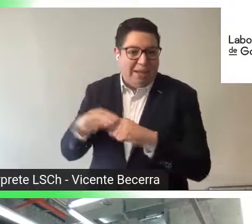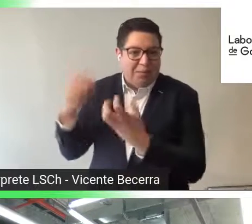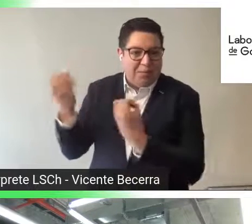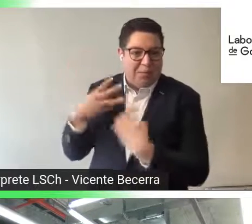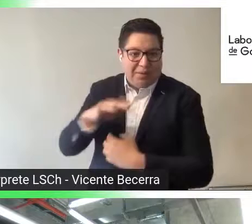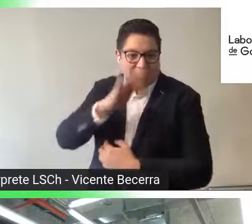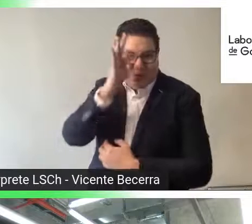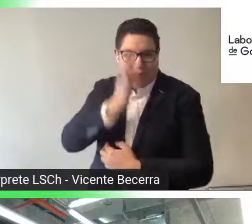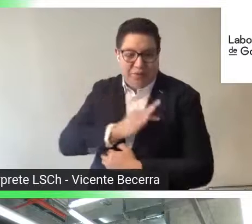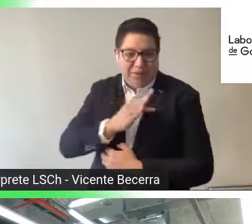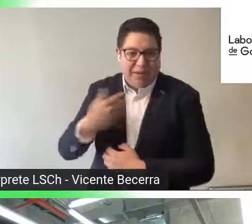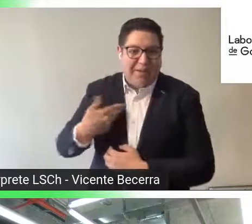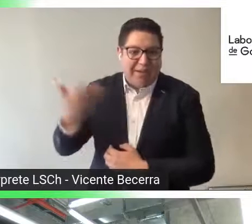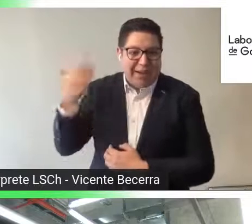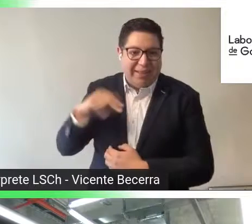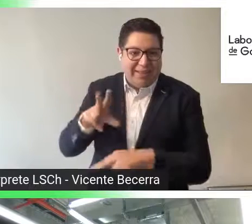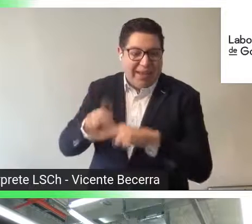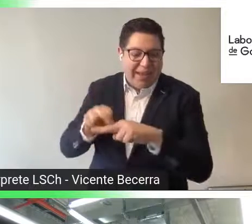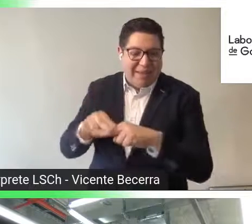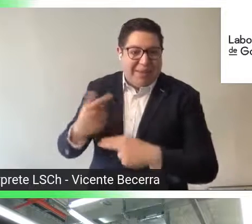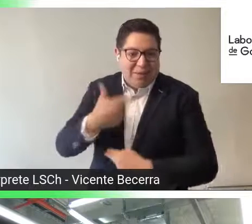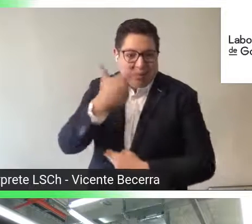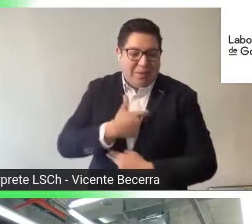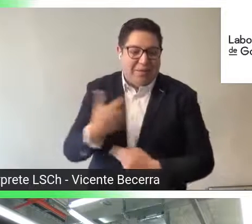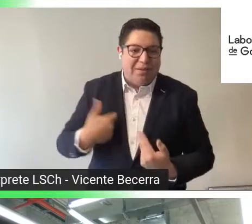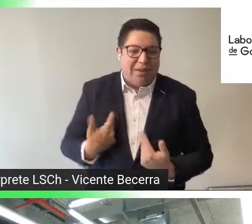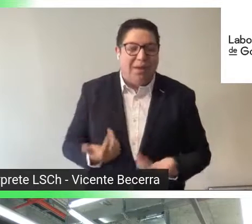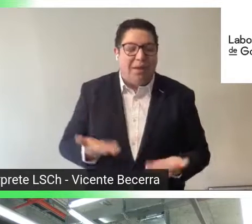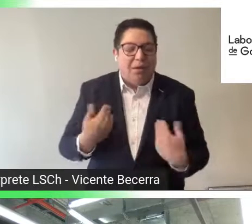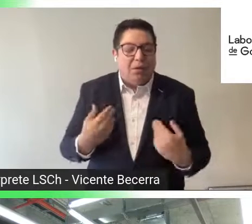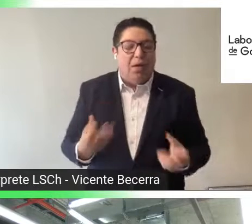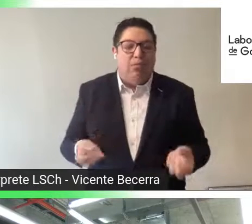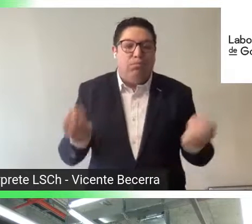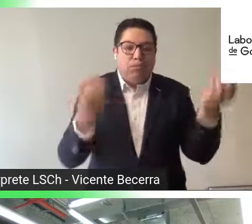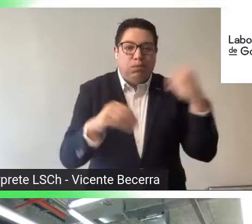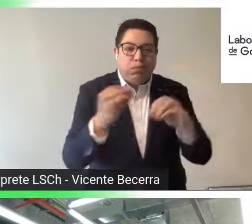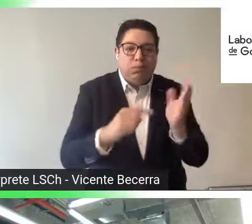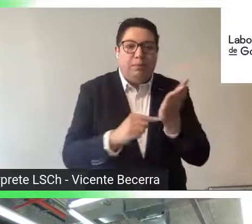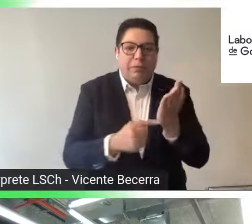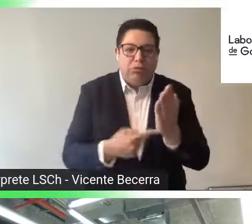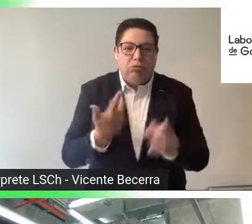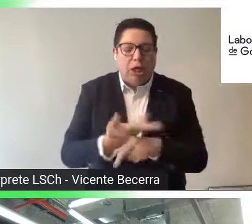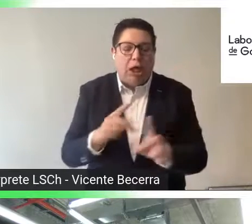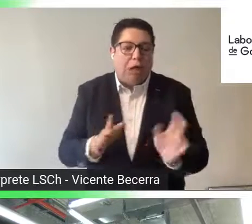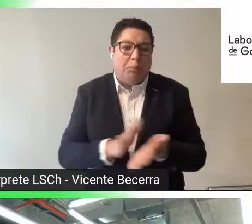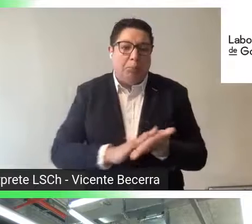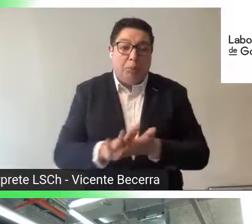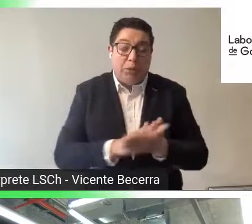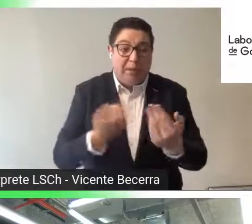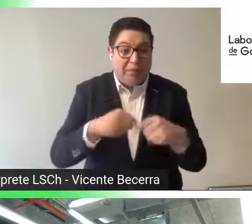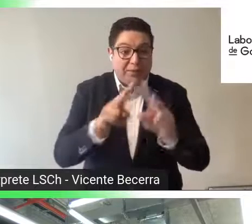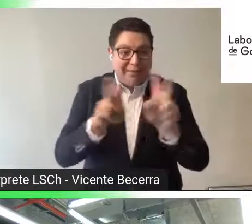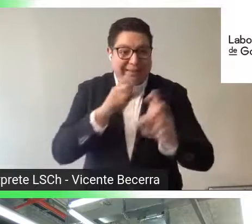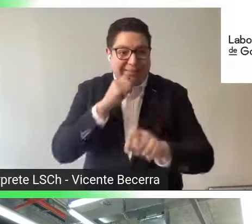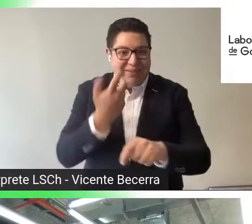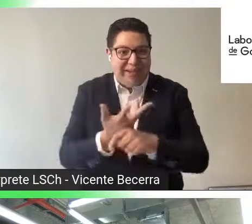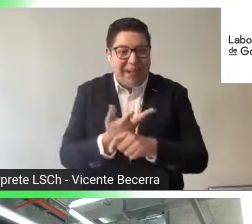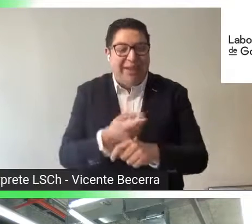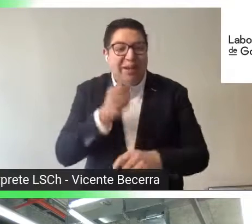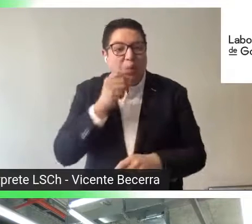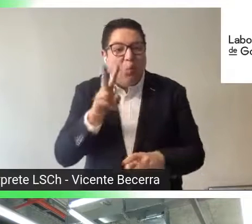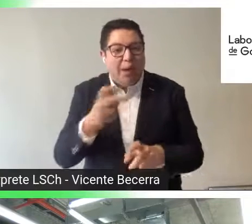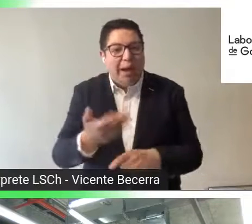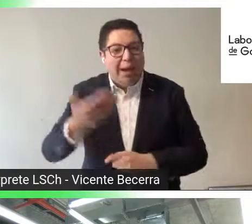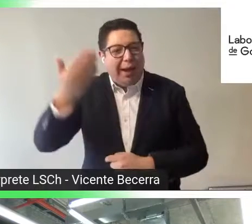funcionarios públicos. Yo he incorporado mucha tecnología. Por ejemplo, en otra área, nosotros